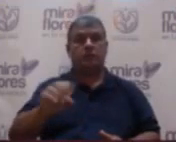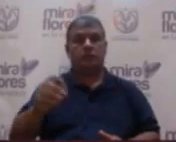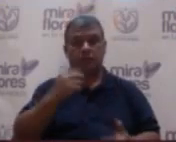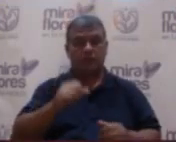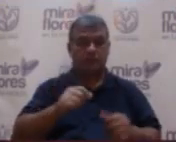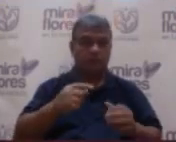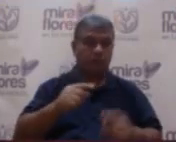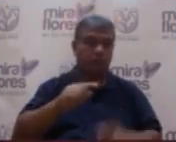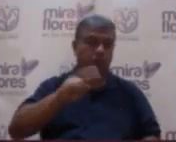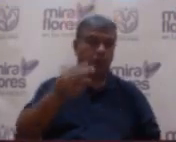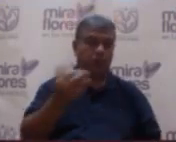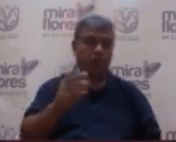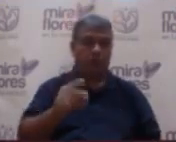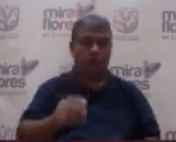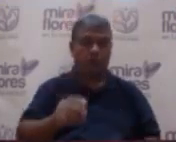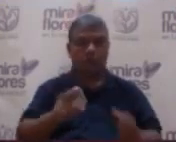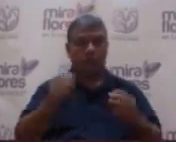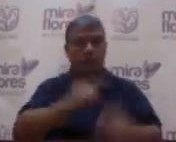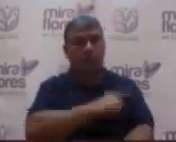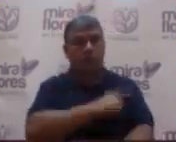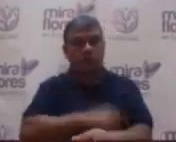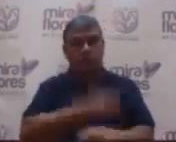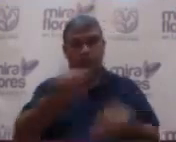110-2016, remitido por el Poder Judicial.